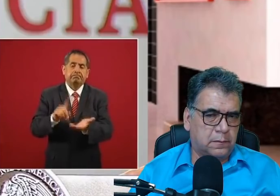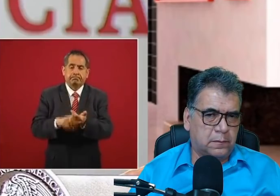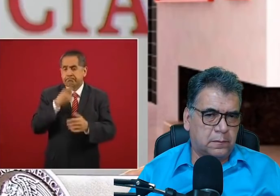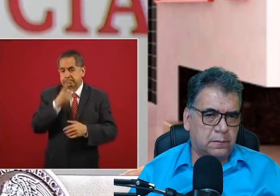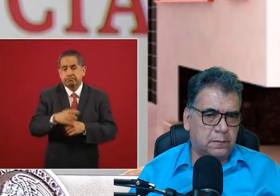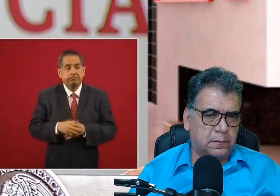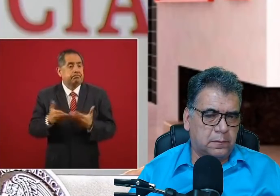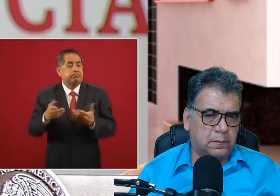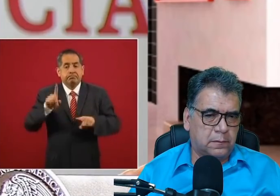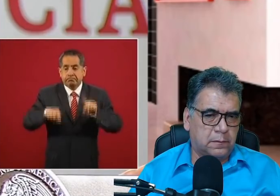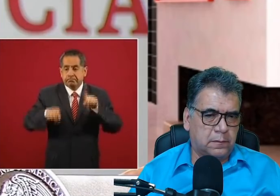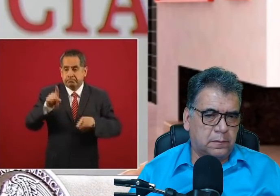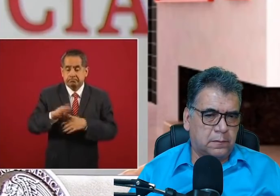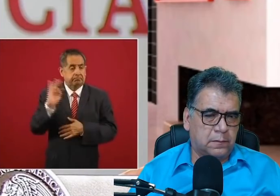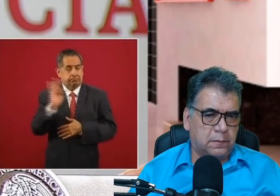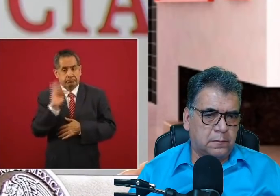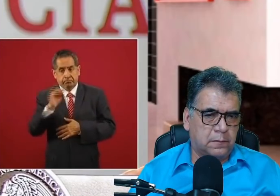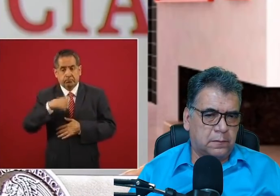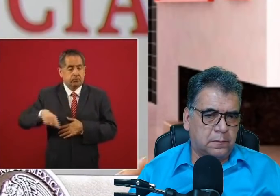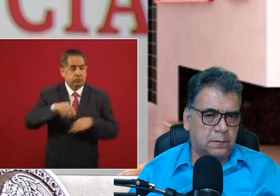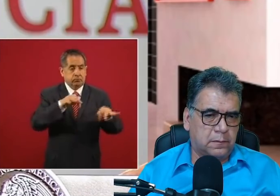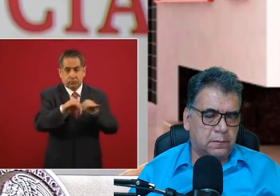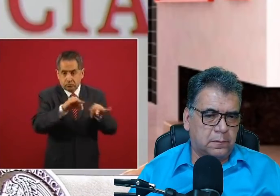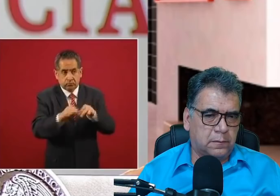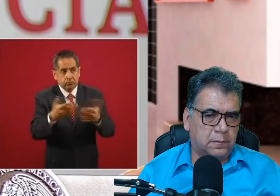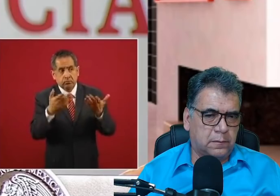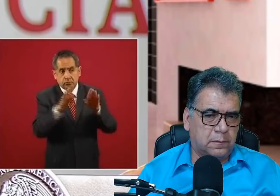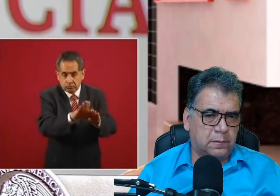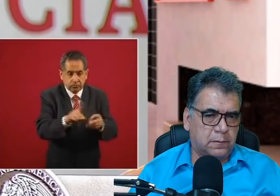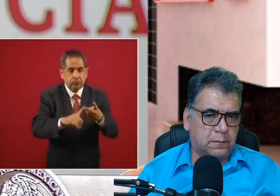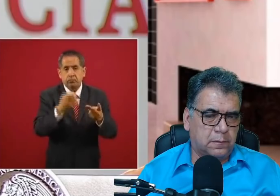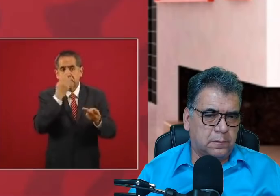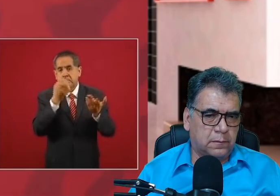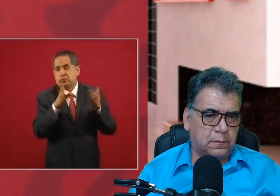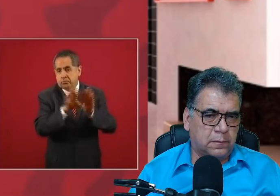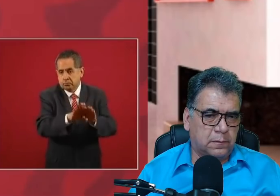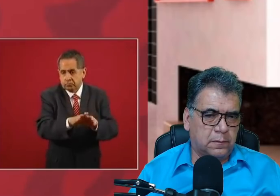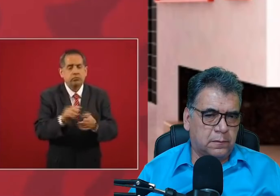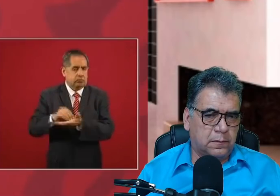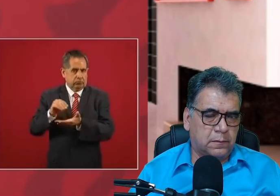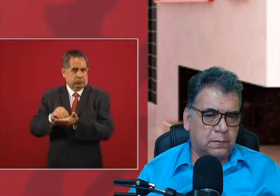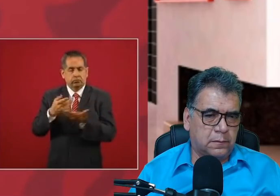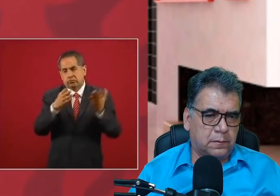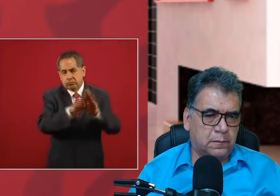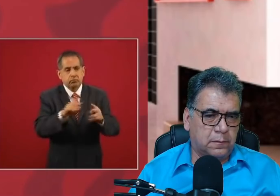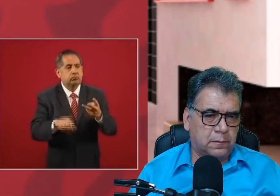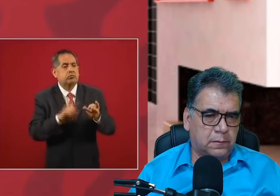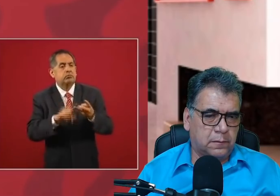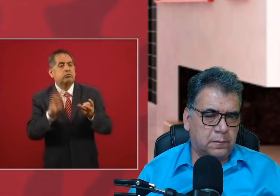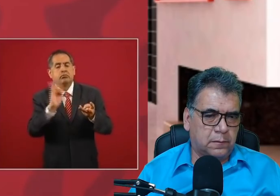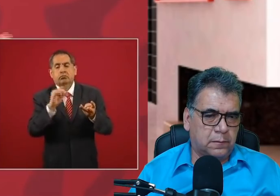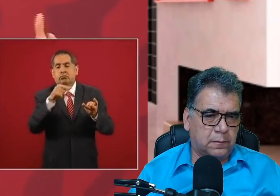planteamiento. Si suspendemos temporalmente trabajo, si suspendemos temporalmente escuelas como siguen suspendidas, si